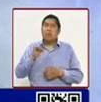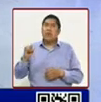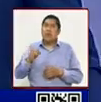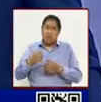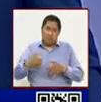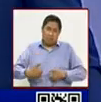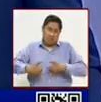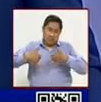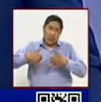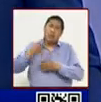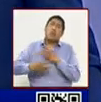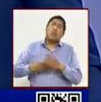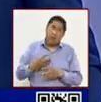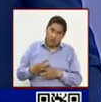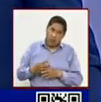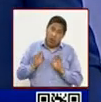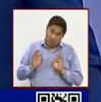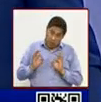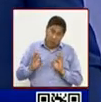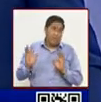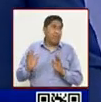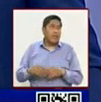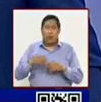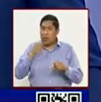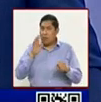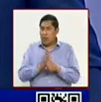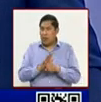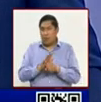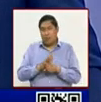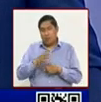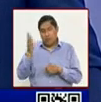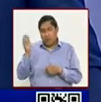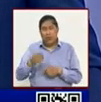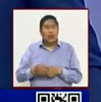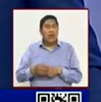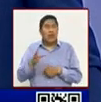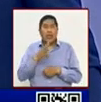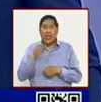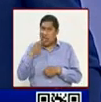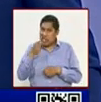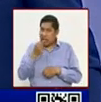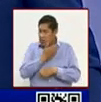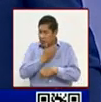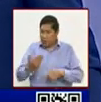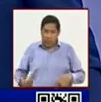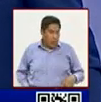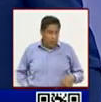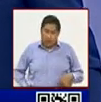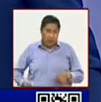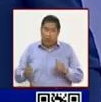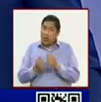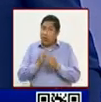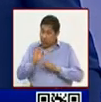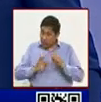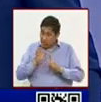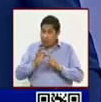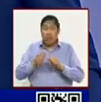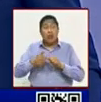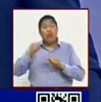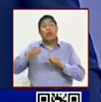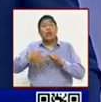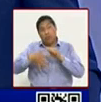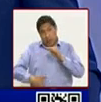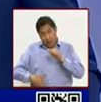una Copa del Mundo, sí, la original también, que le había prometido Alejandro Domínguez, y le dijo el presidente de la Confederación Sudamericana de